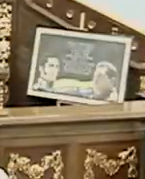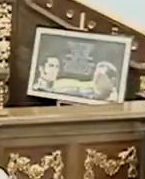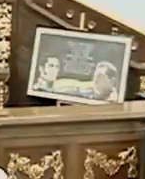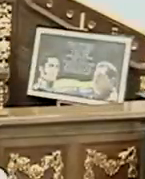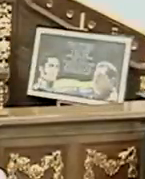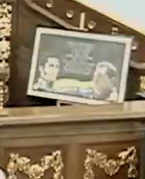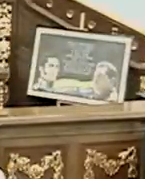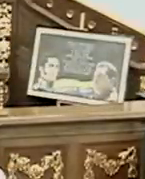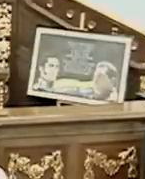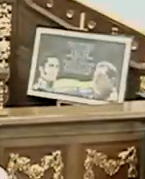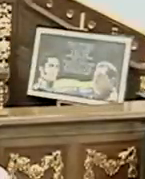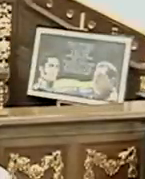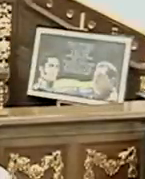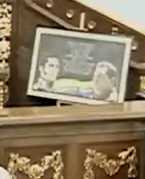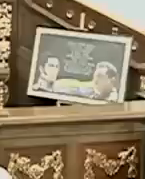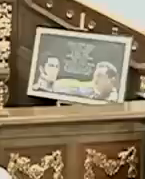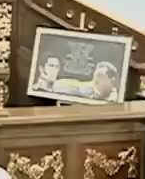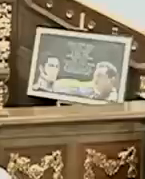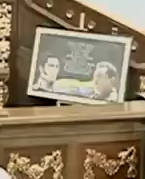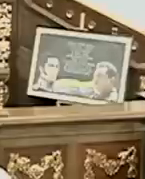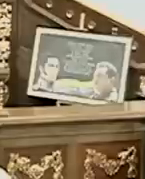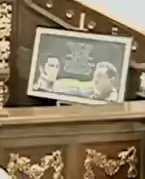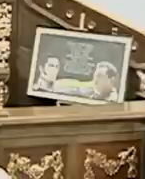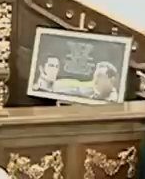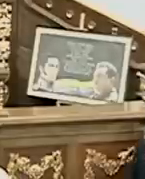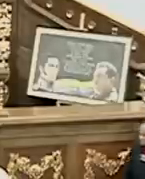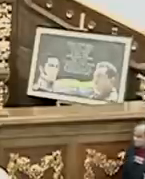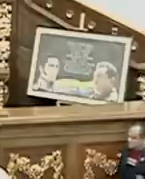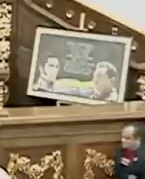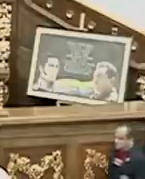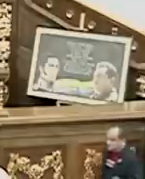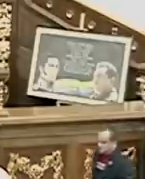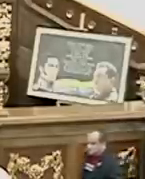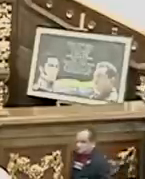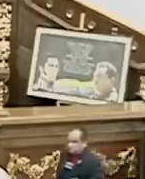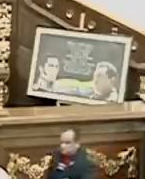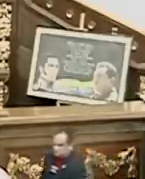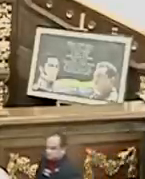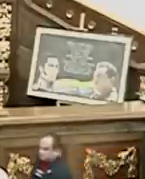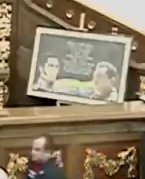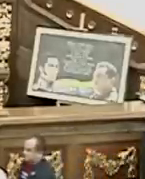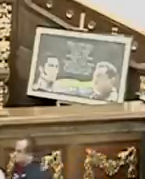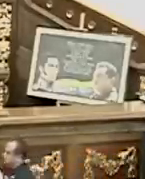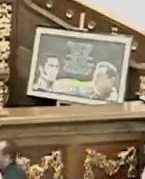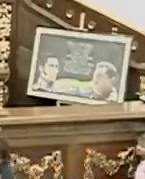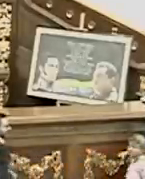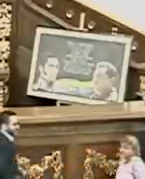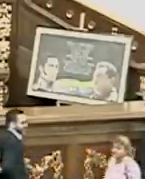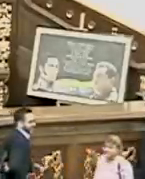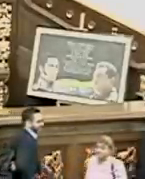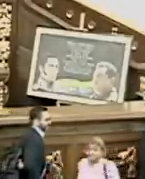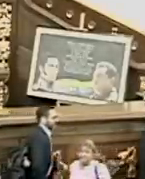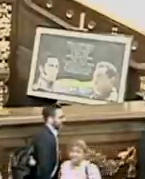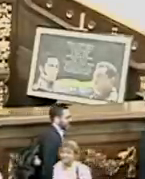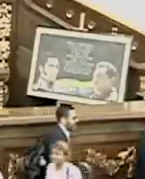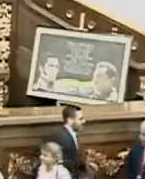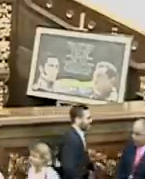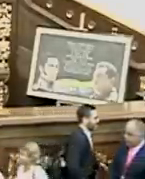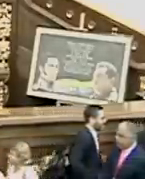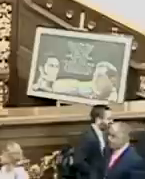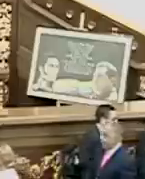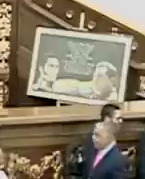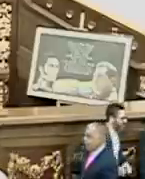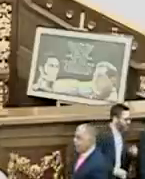diferido. De esta manera, despedimos este espacio retornando el pase a nuestra programación habitual, invitando a todas y